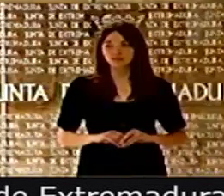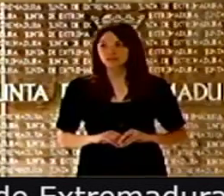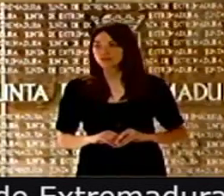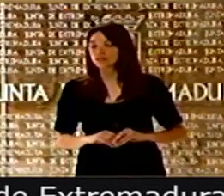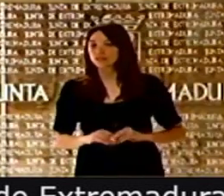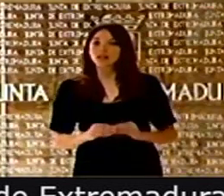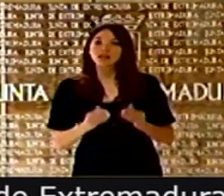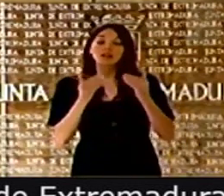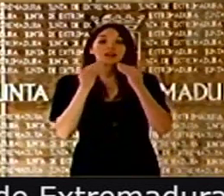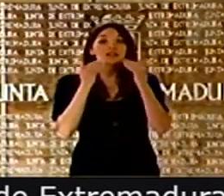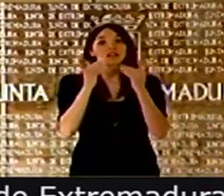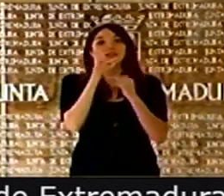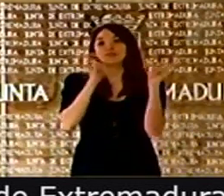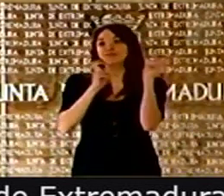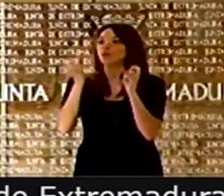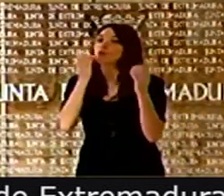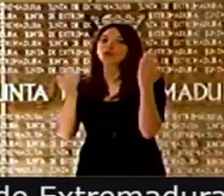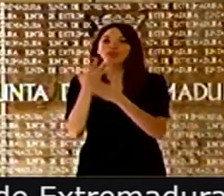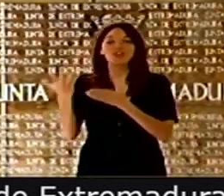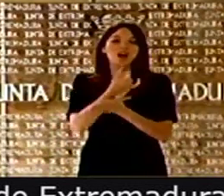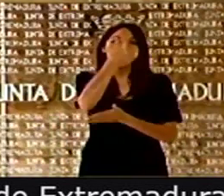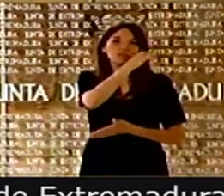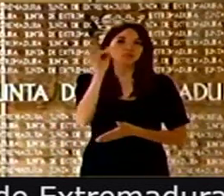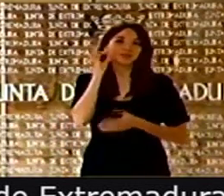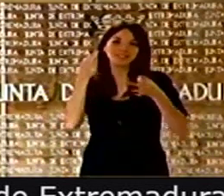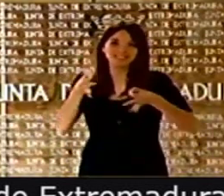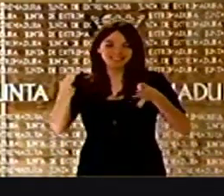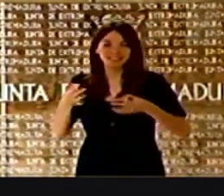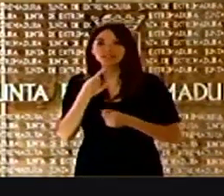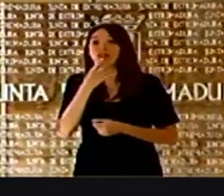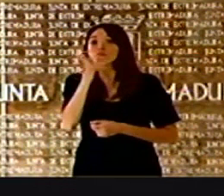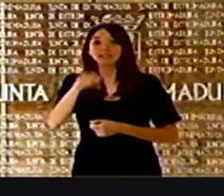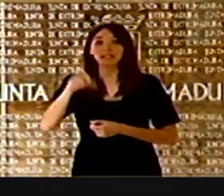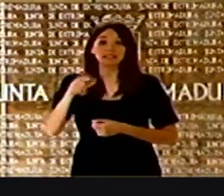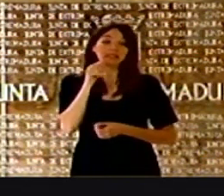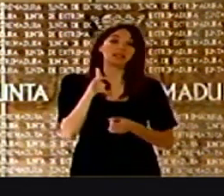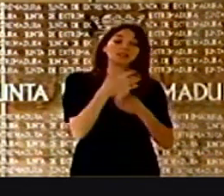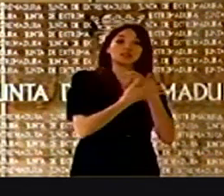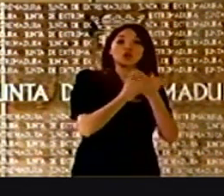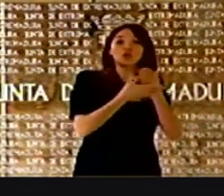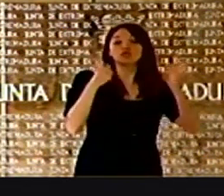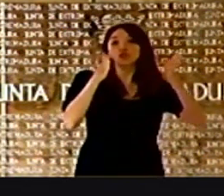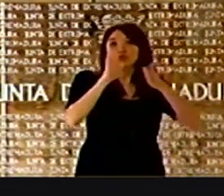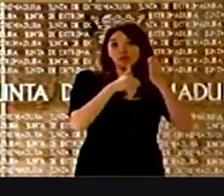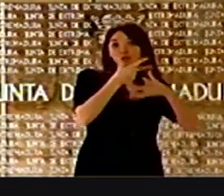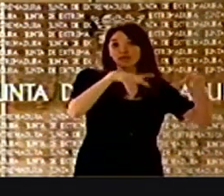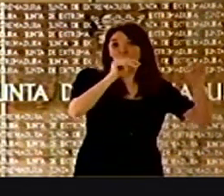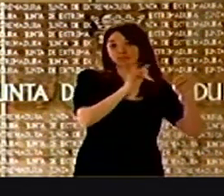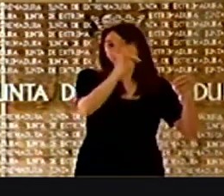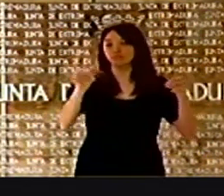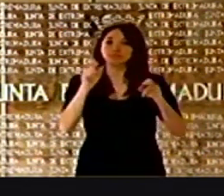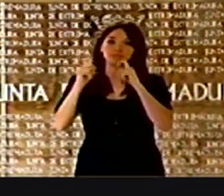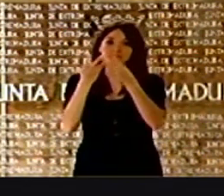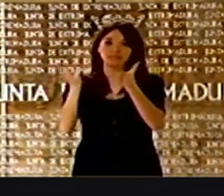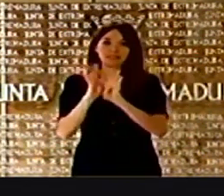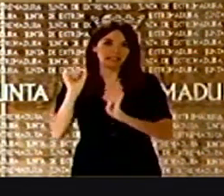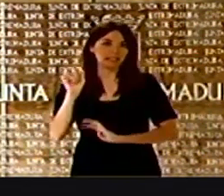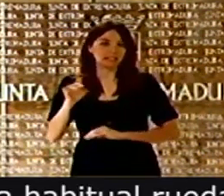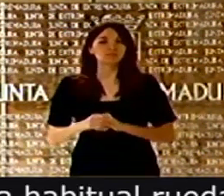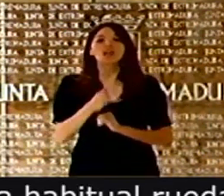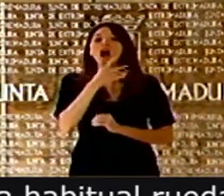Gracias por vuestra presencia. Buenos días a todos y a todas, como siempre, en la habitual rueda de prensa del Consejo de Gobierno. Paso a